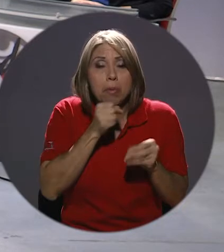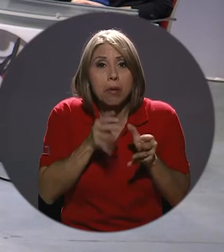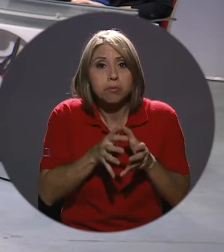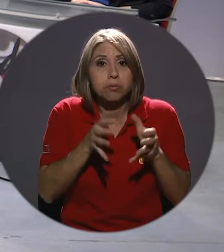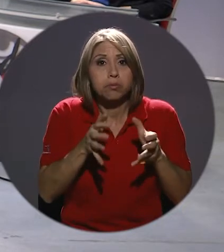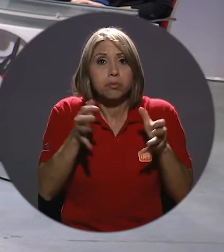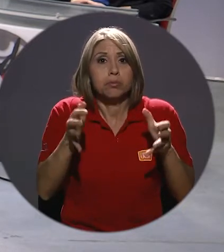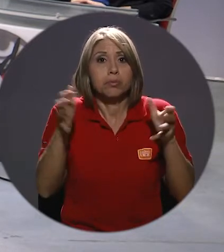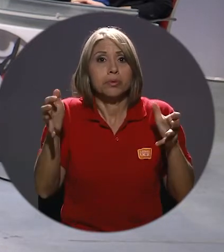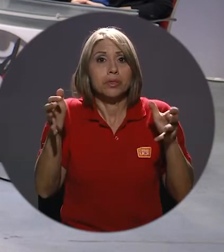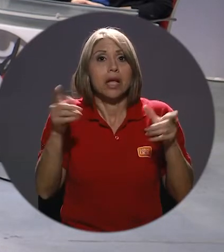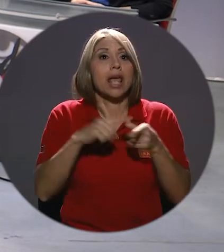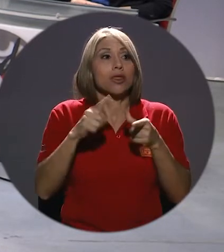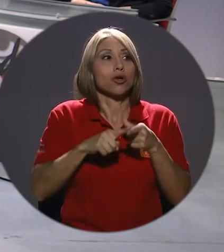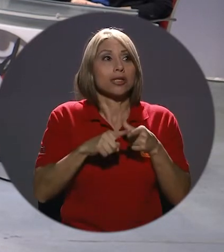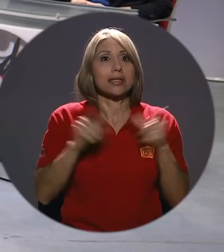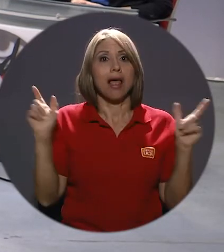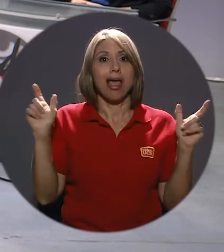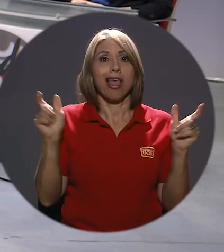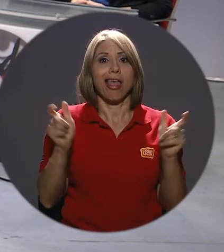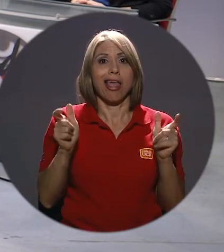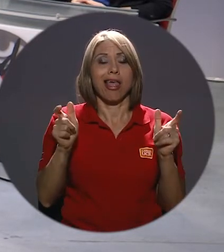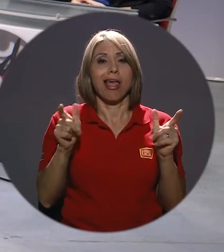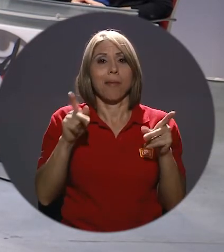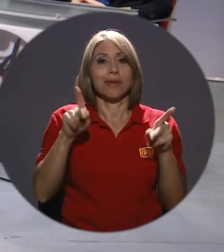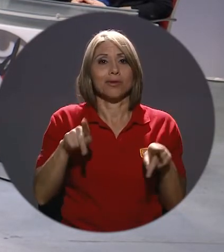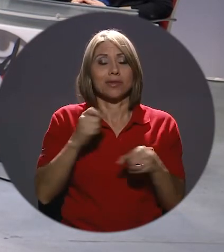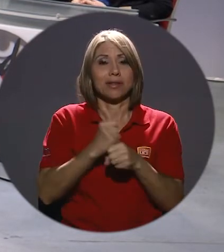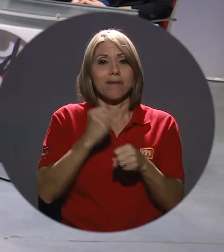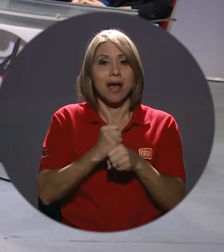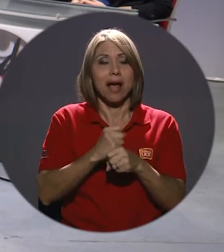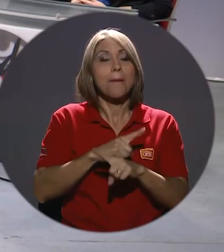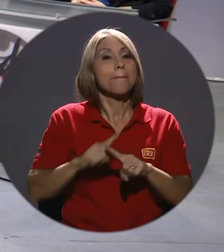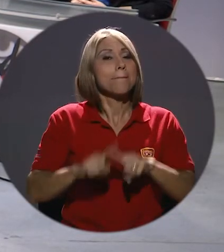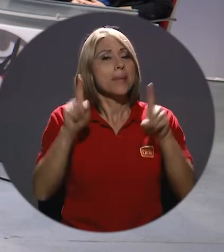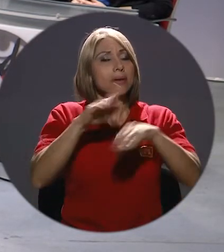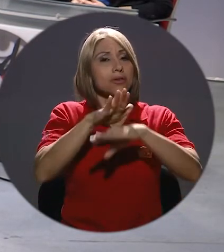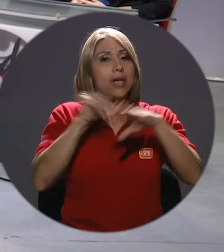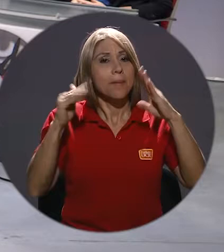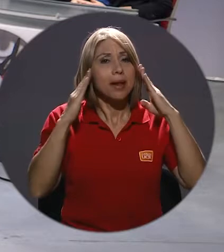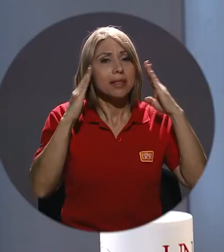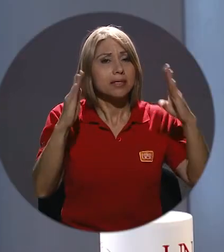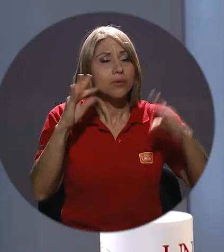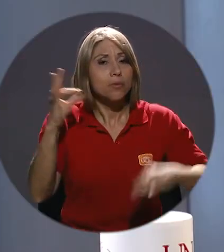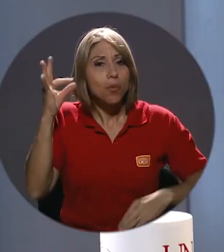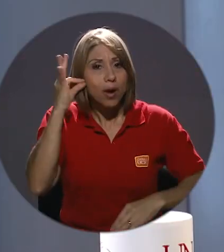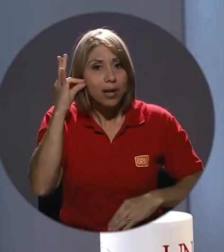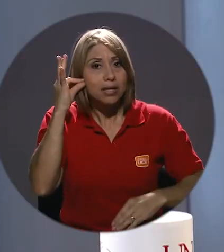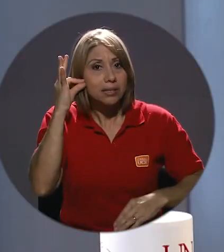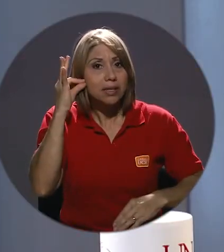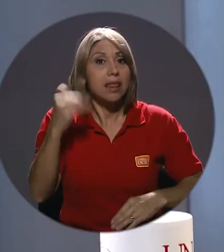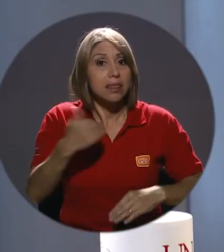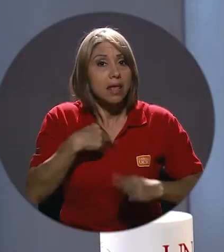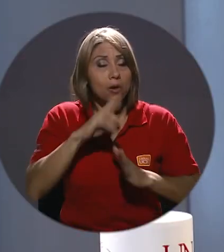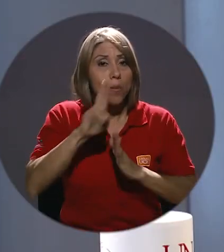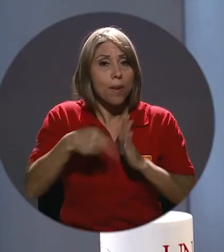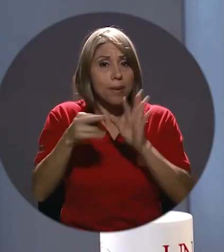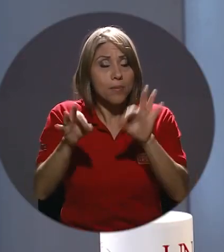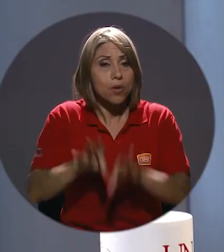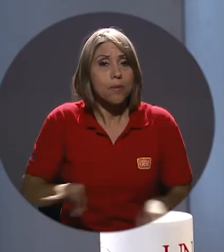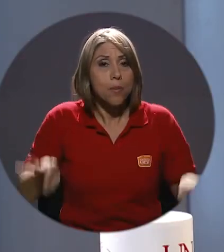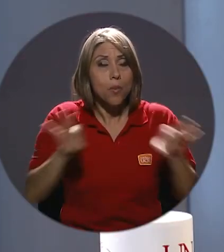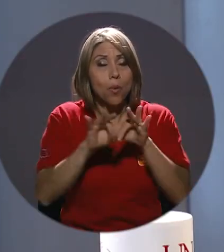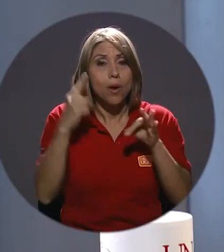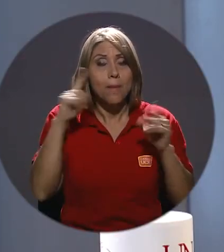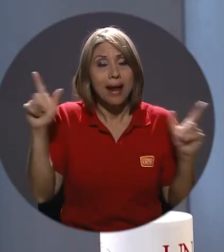fuerza productiva. Pero llaman la atención de que, que las mujeres tienen un papel muy importante que jugar